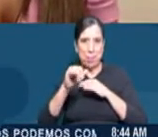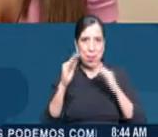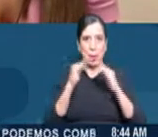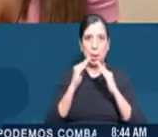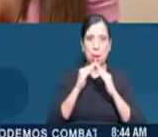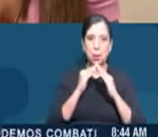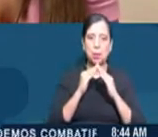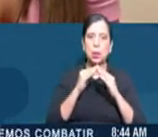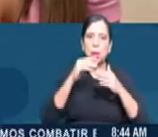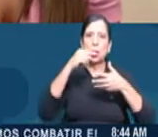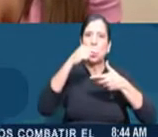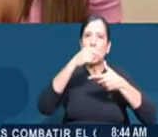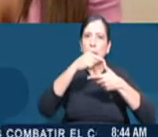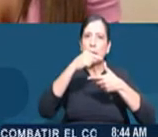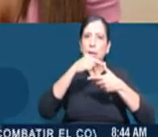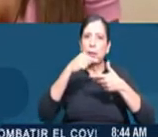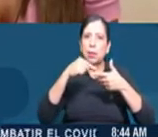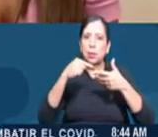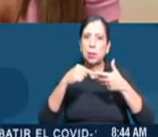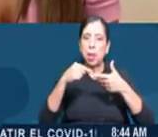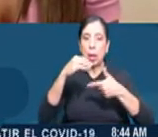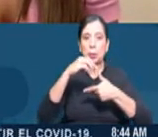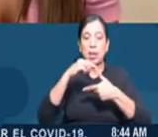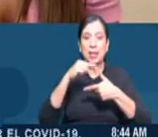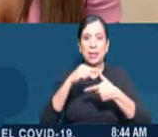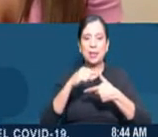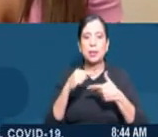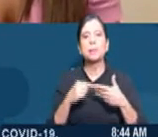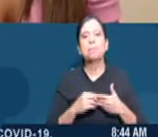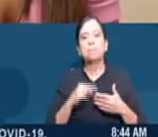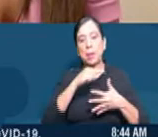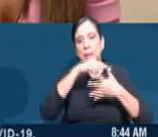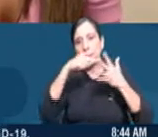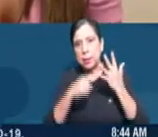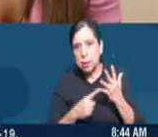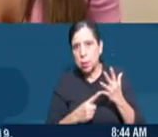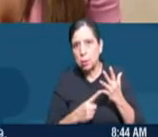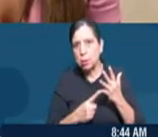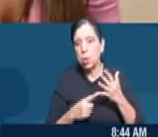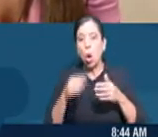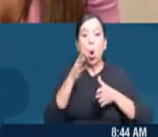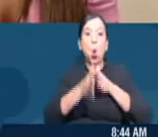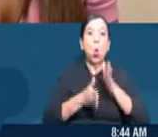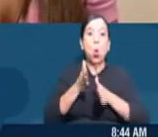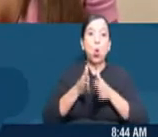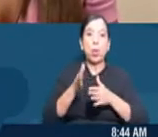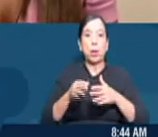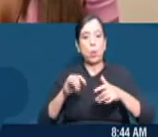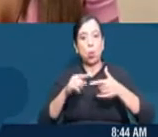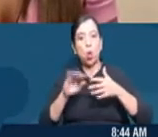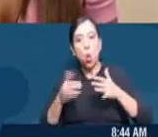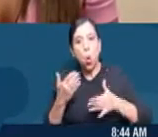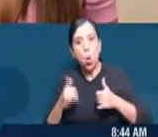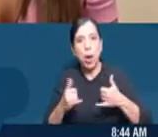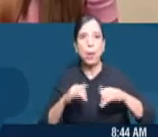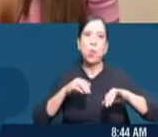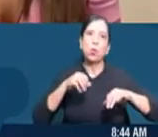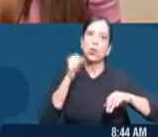está dividida específicamente en 5 secciones, como mencionaba: es cuidémonos, juguemos,